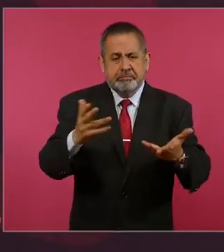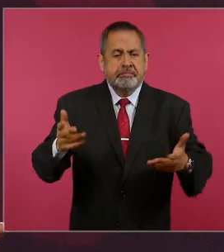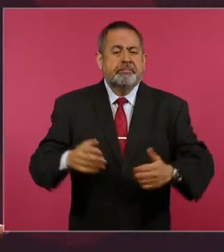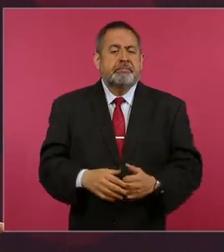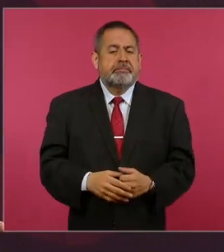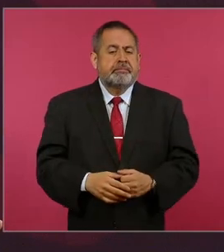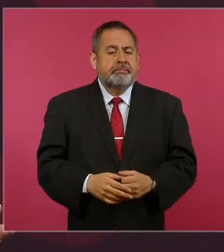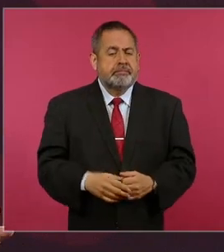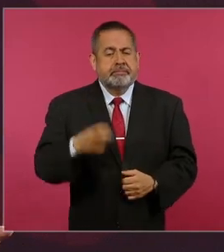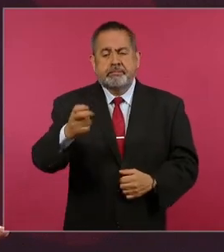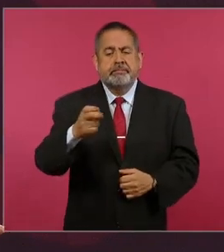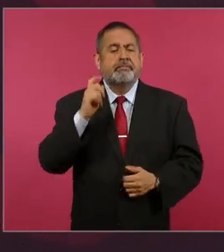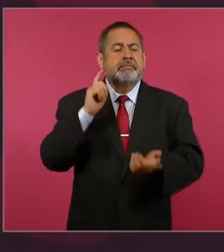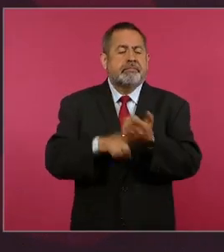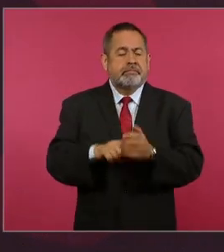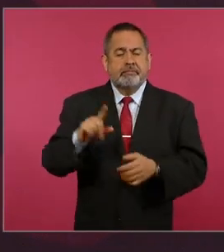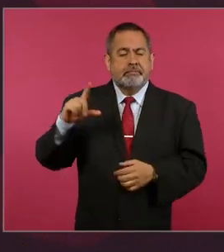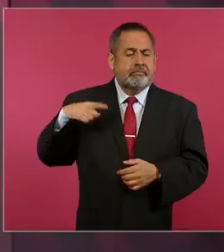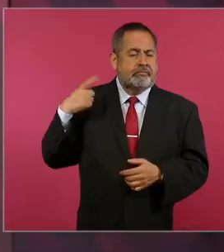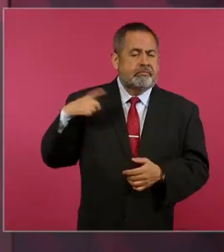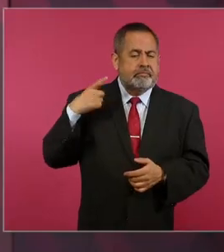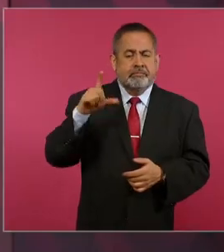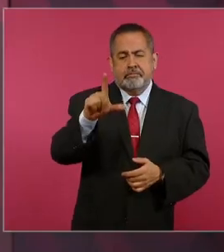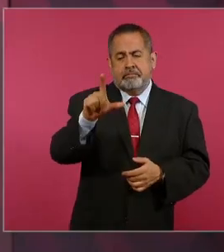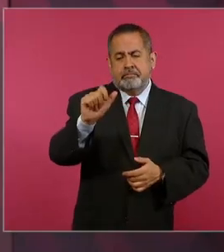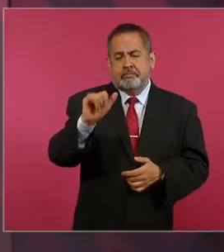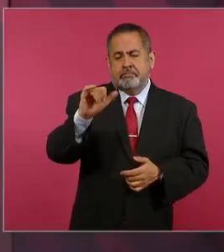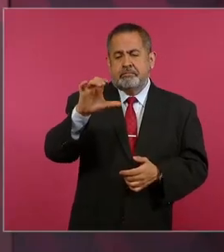y eso es el Estado laico,